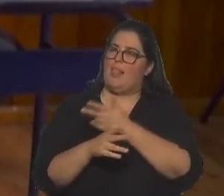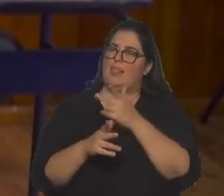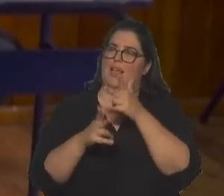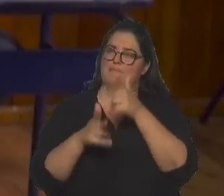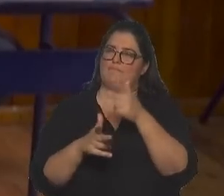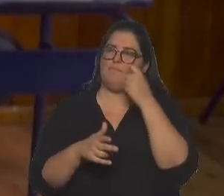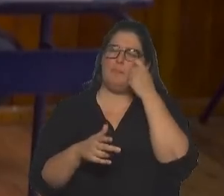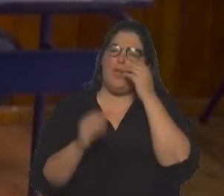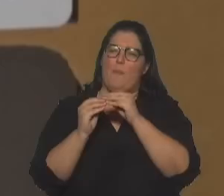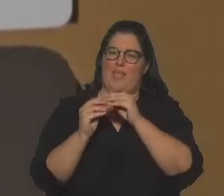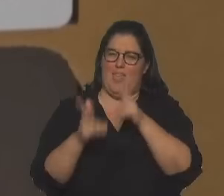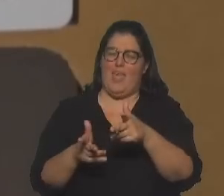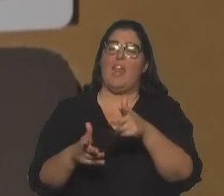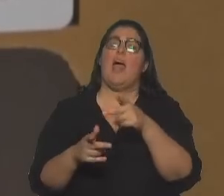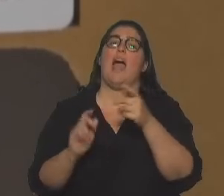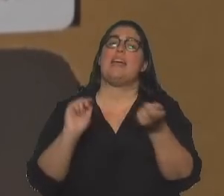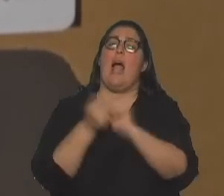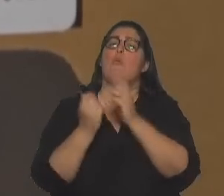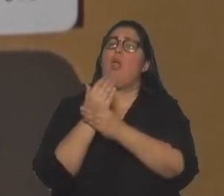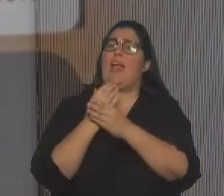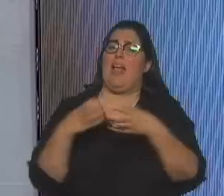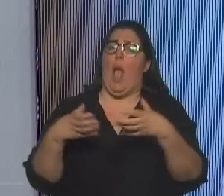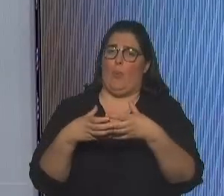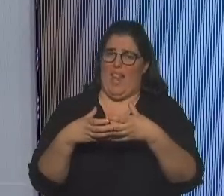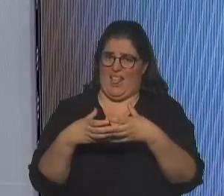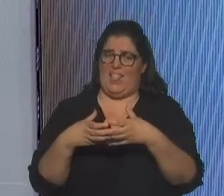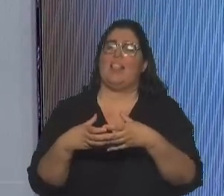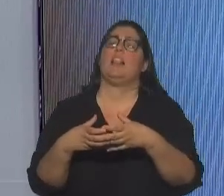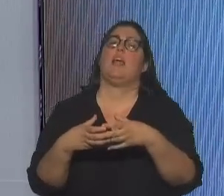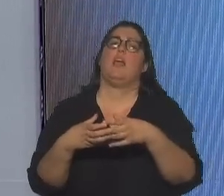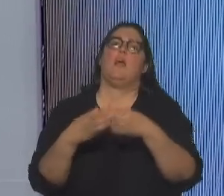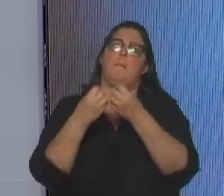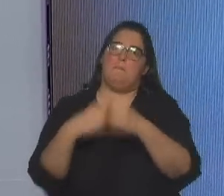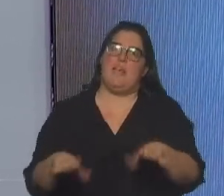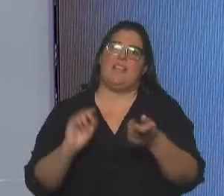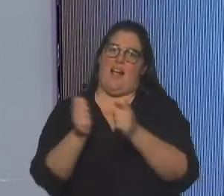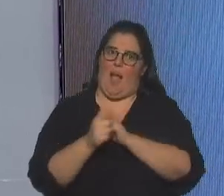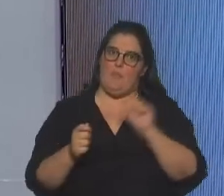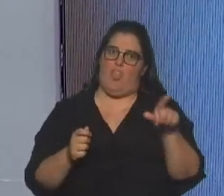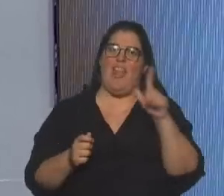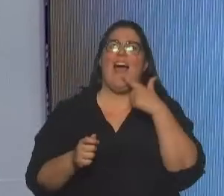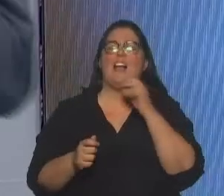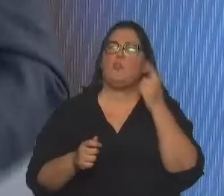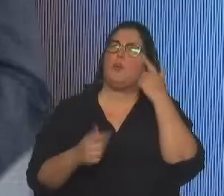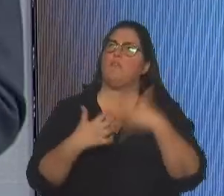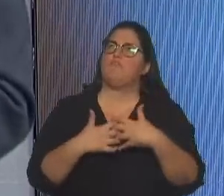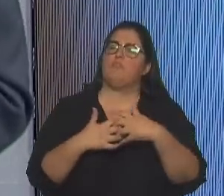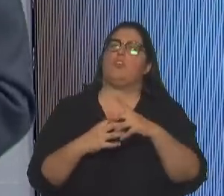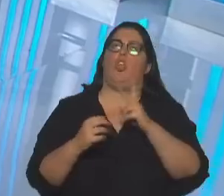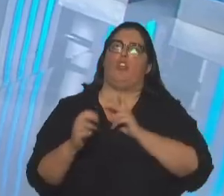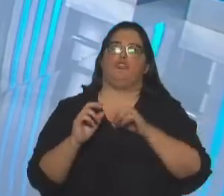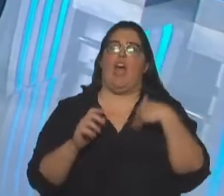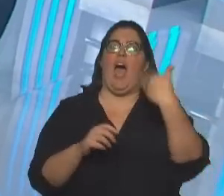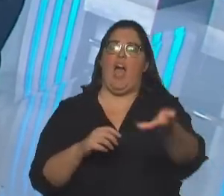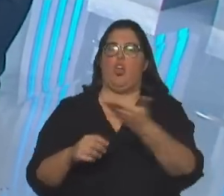cuando comenzamos, cambios en su gabinete. Bueno, es parte de los movimientos que va a empezar a dar Lasso pensando en la elección que queda de aquí a 2 años,